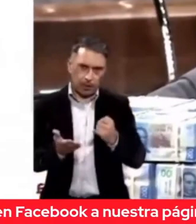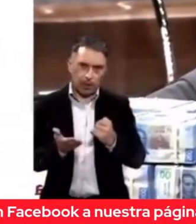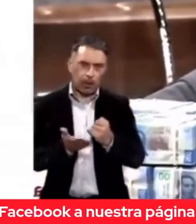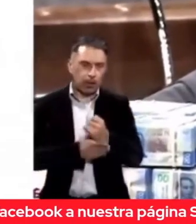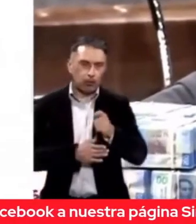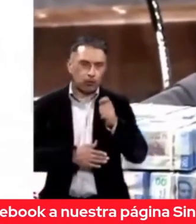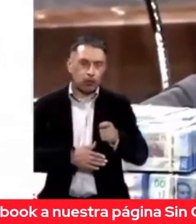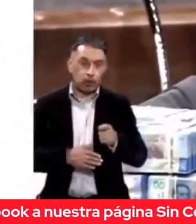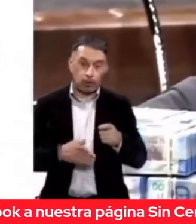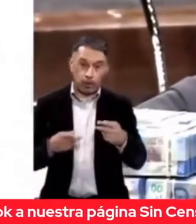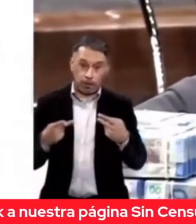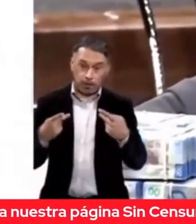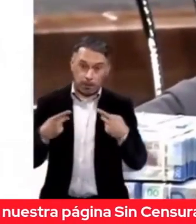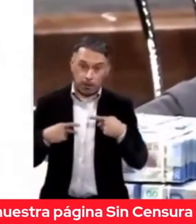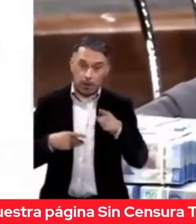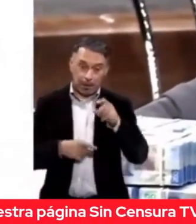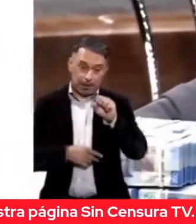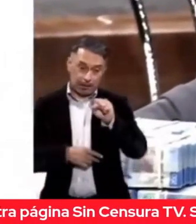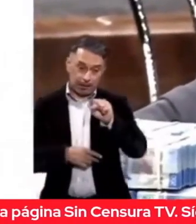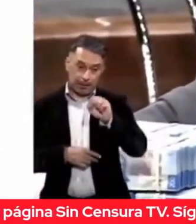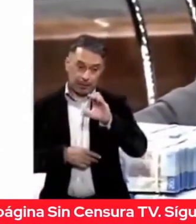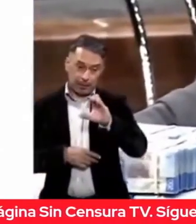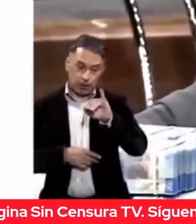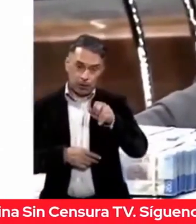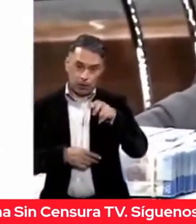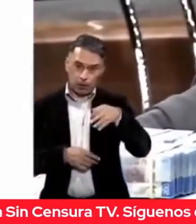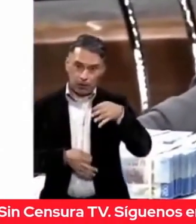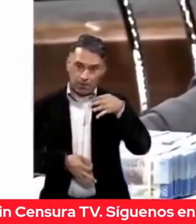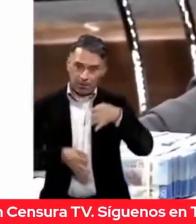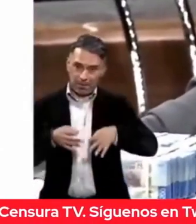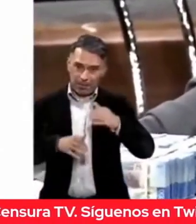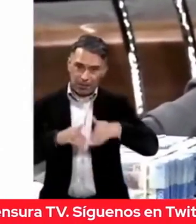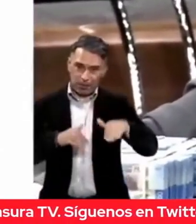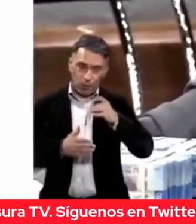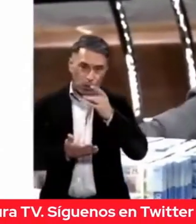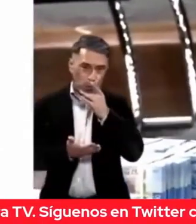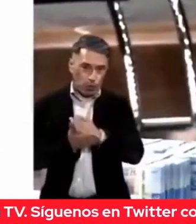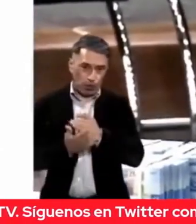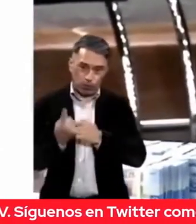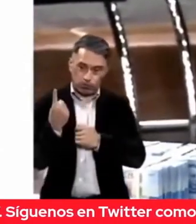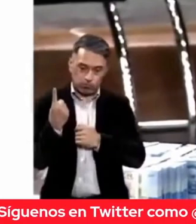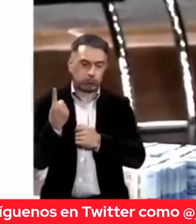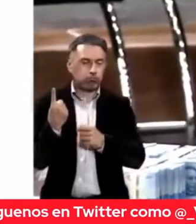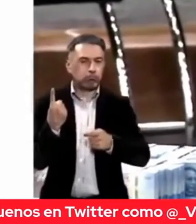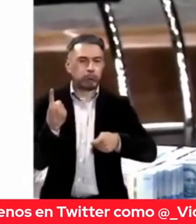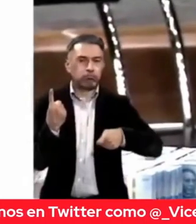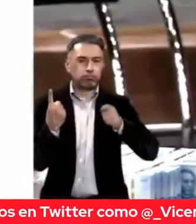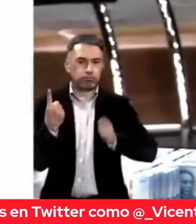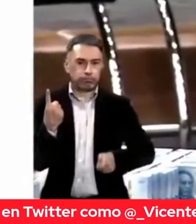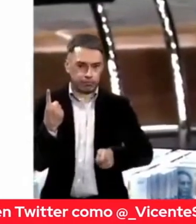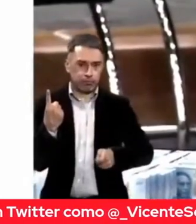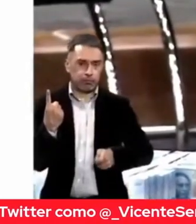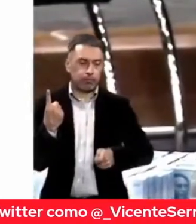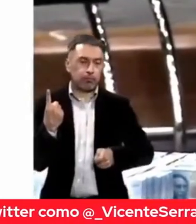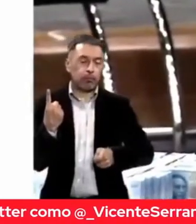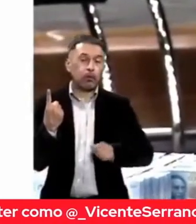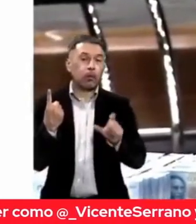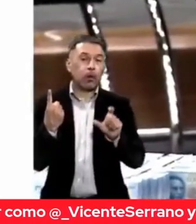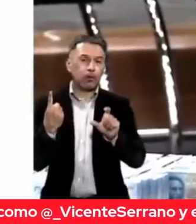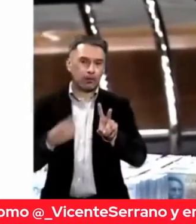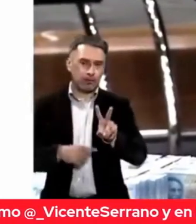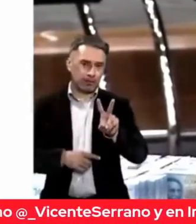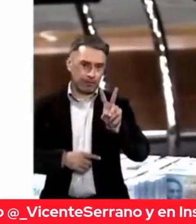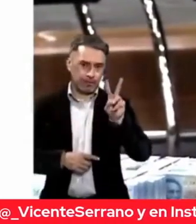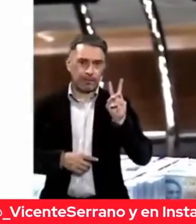un manifestante le tiró billetes en vivo y en directo? Bueno, pues ahí estaban los billetes